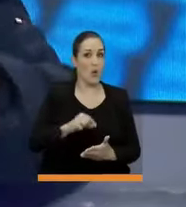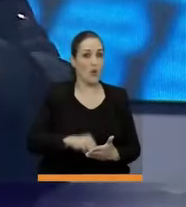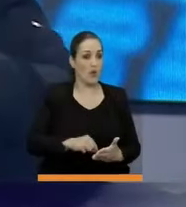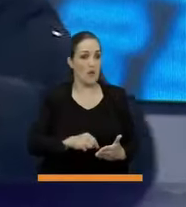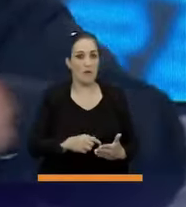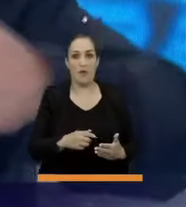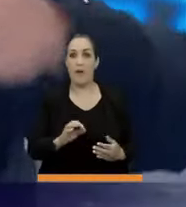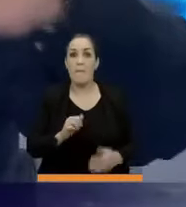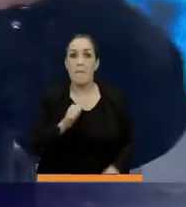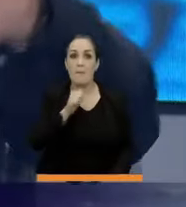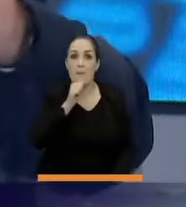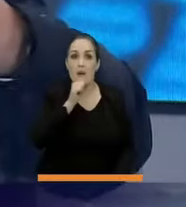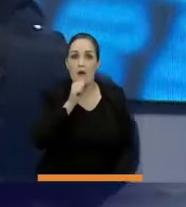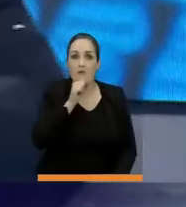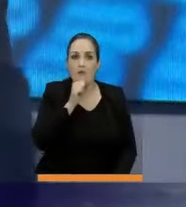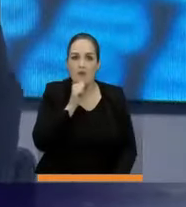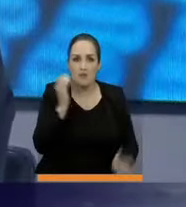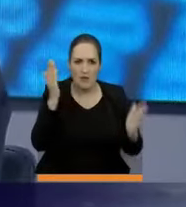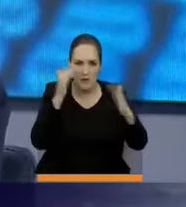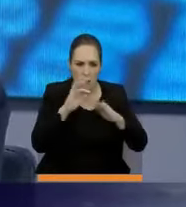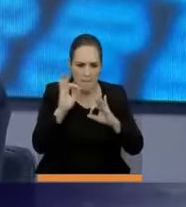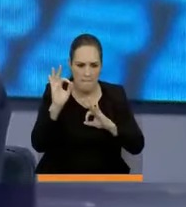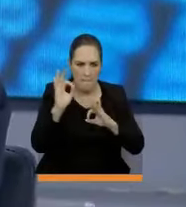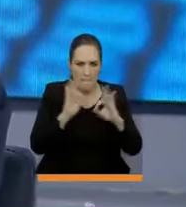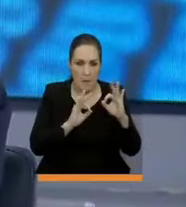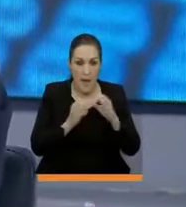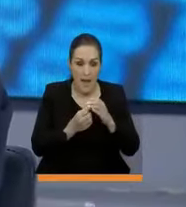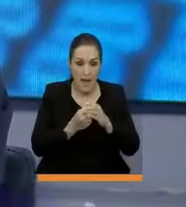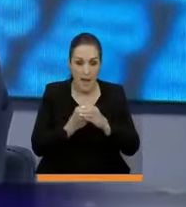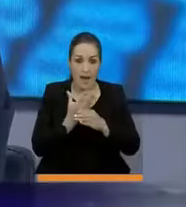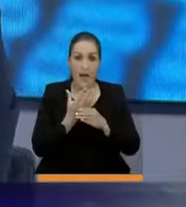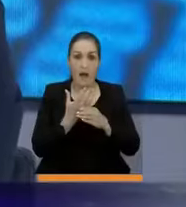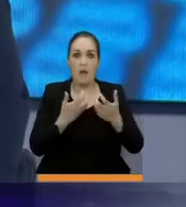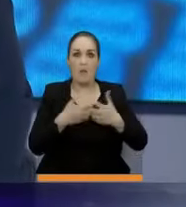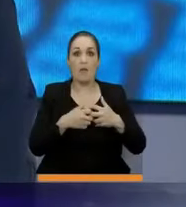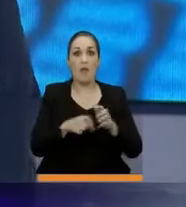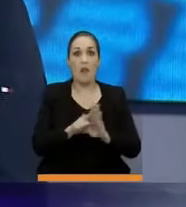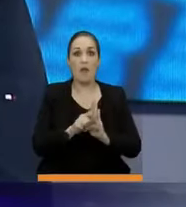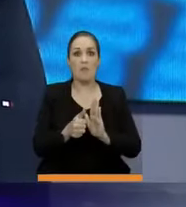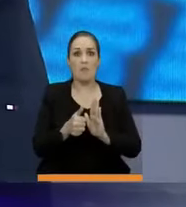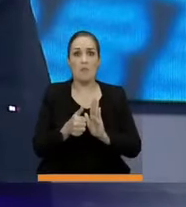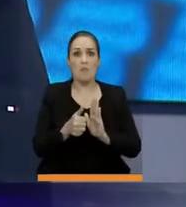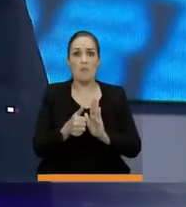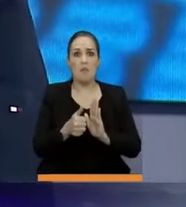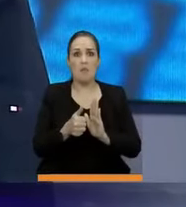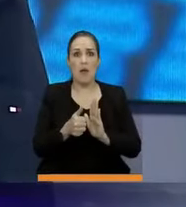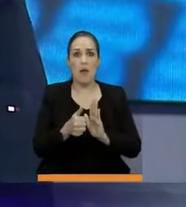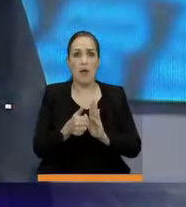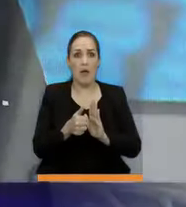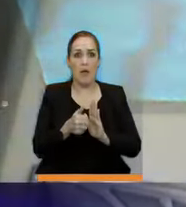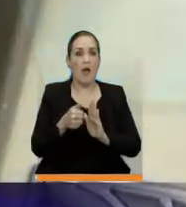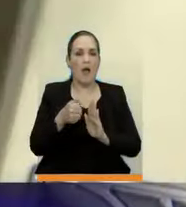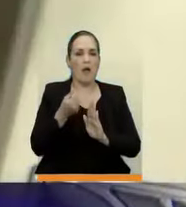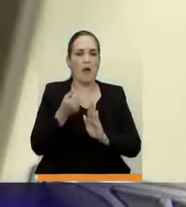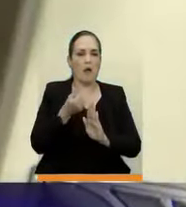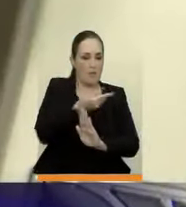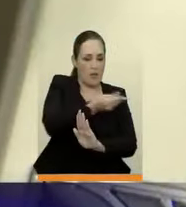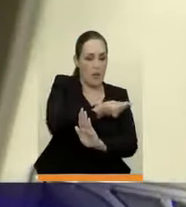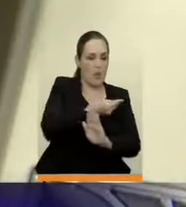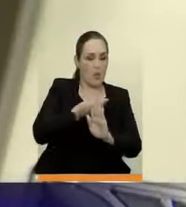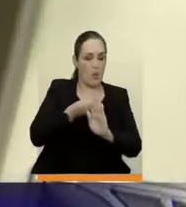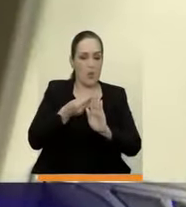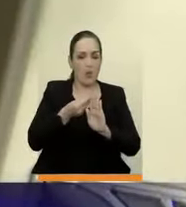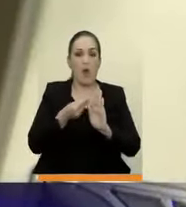de mafias que constituyen estructuras jurídicas como esta, posiblemente, que facilitan el lavado de activos, la